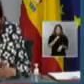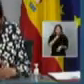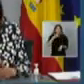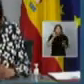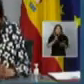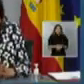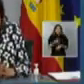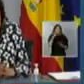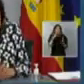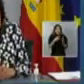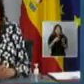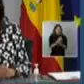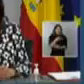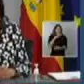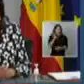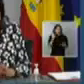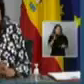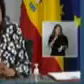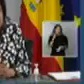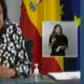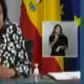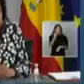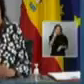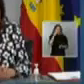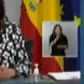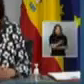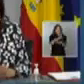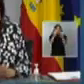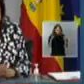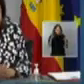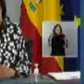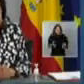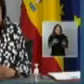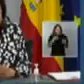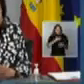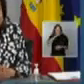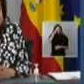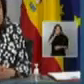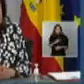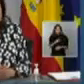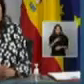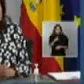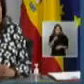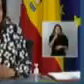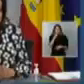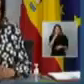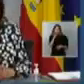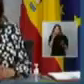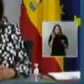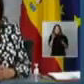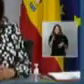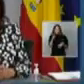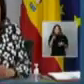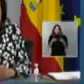ir a la que tiene estipulada, claro. ¿Por aquí estaría dispuesto? Yo estaría dispuesto con tal de ahorrar energía y ahorrar